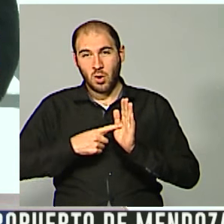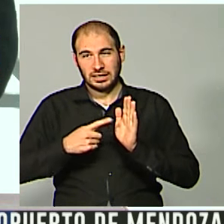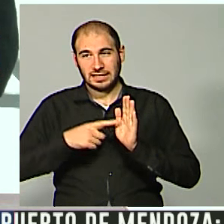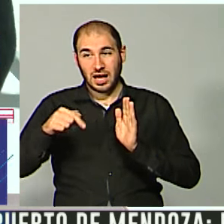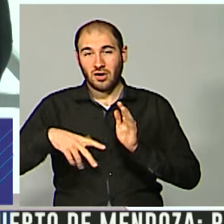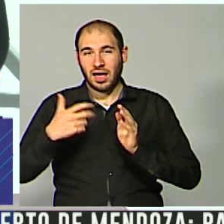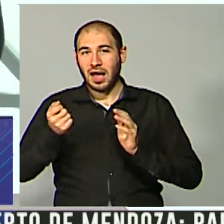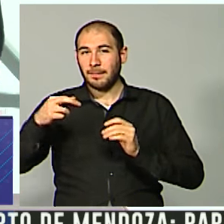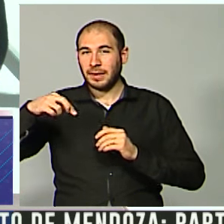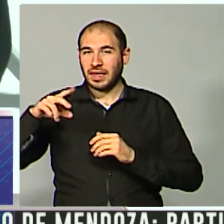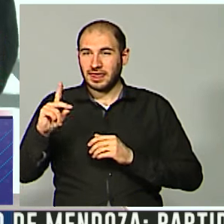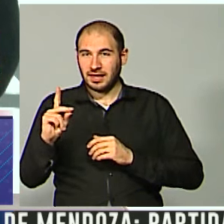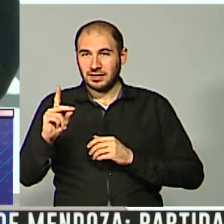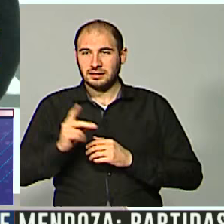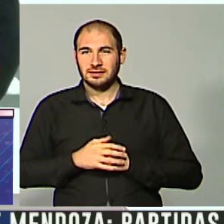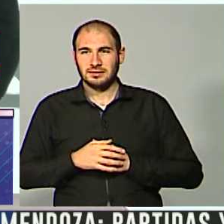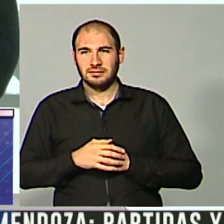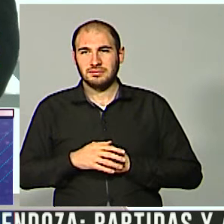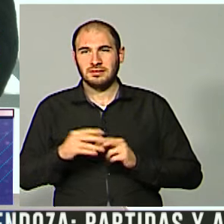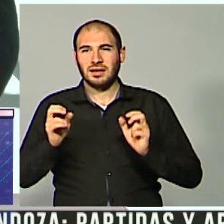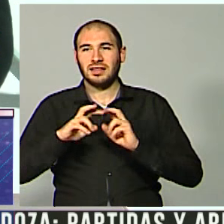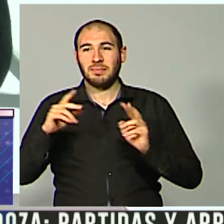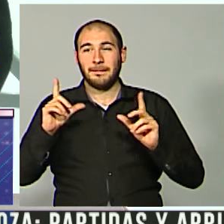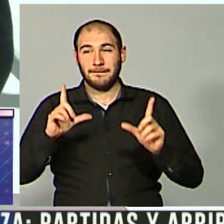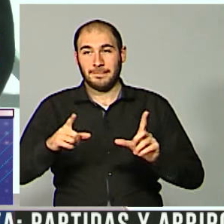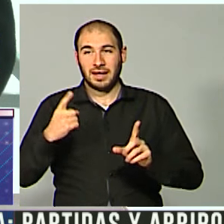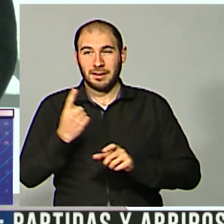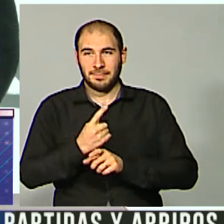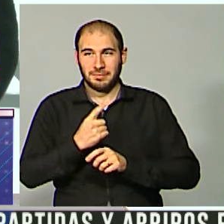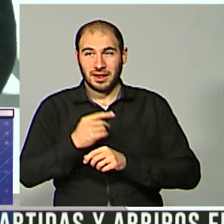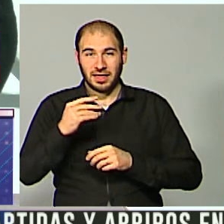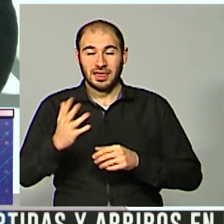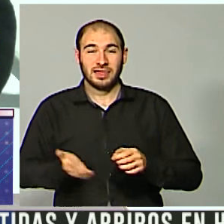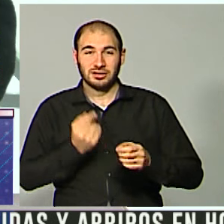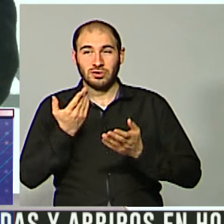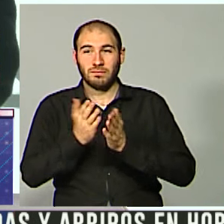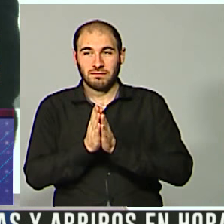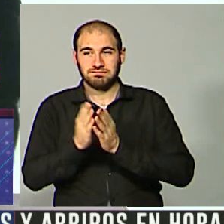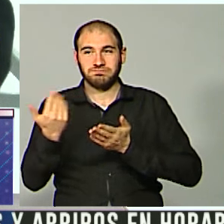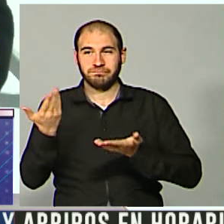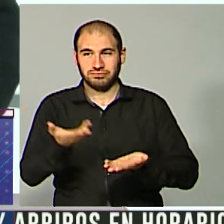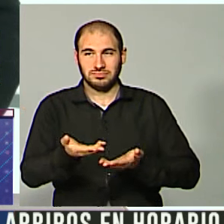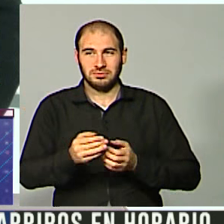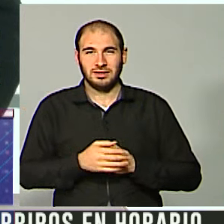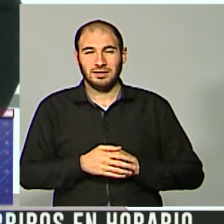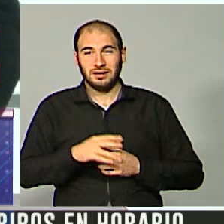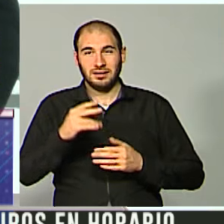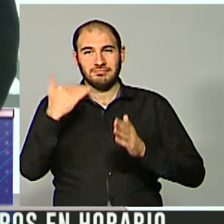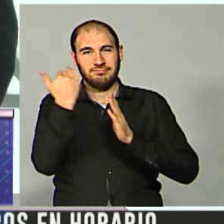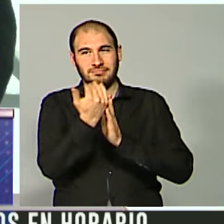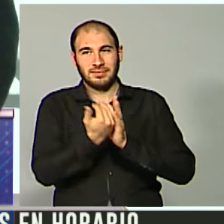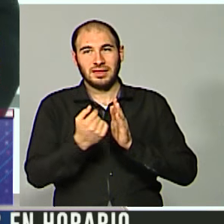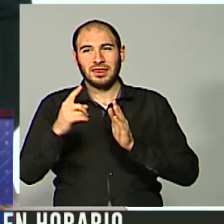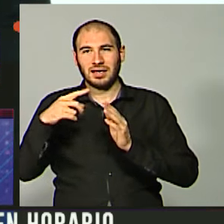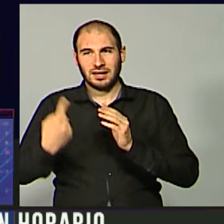nuestro APD, y tiene que ver con la primera placa que le vamos a pedir al señor director que la ponga en pantalla para que vayamos detallando de qué se